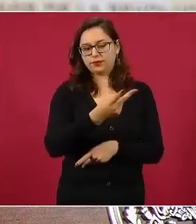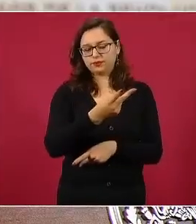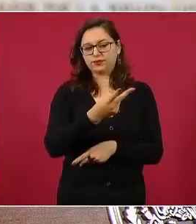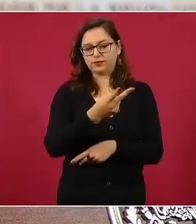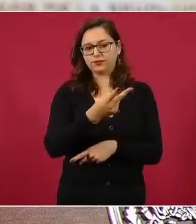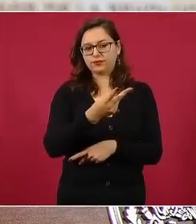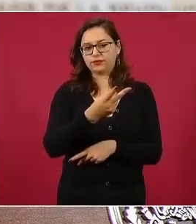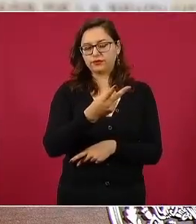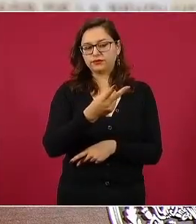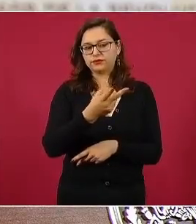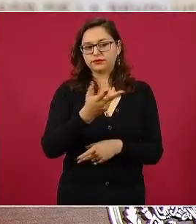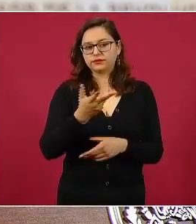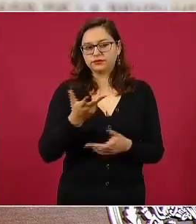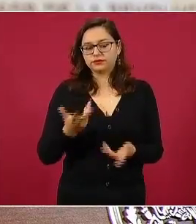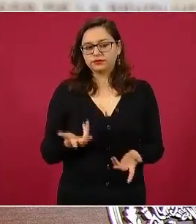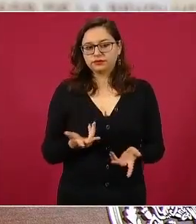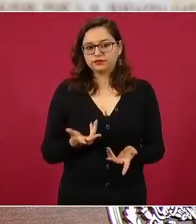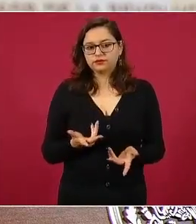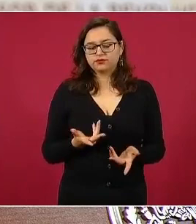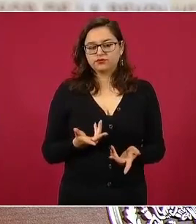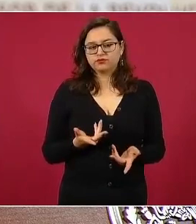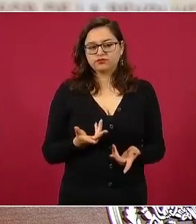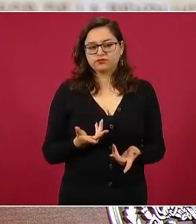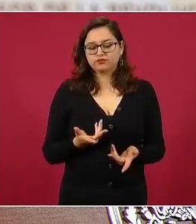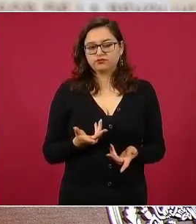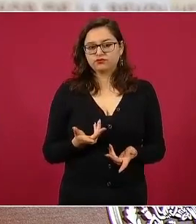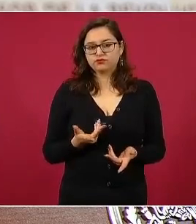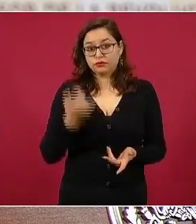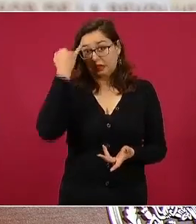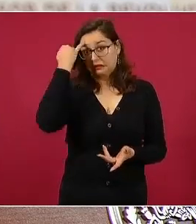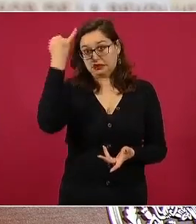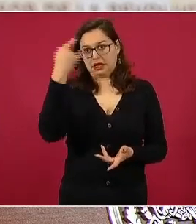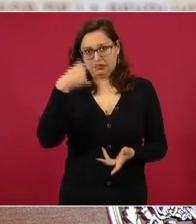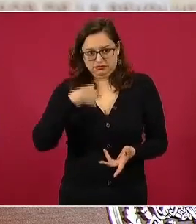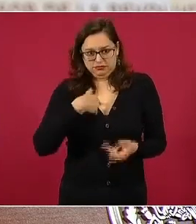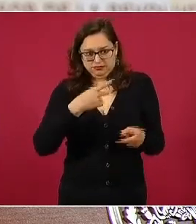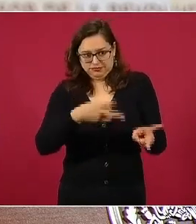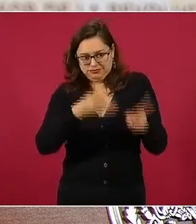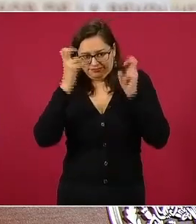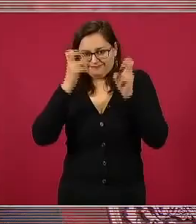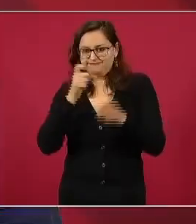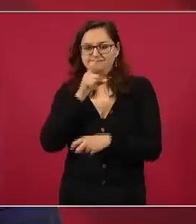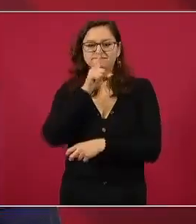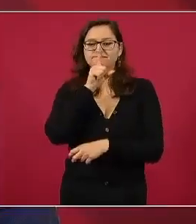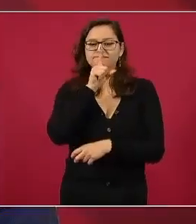no plagiar la idea,